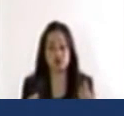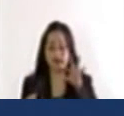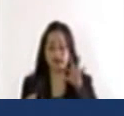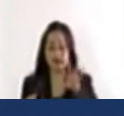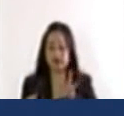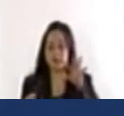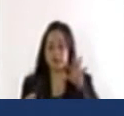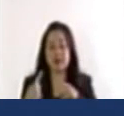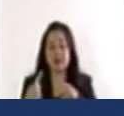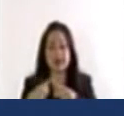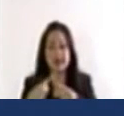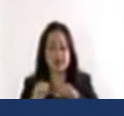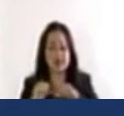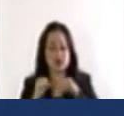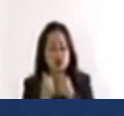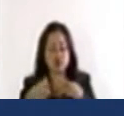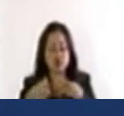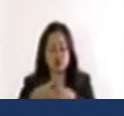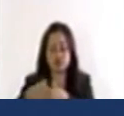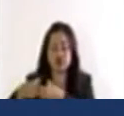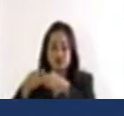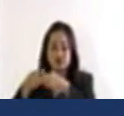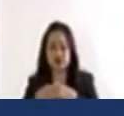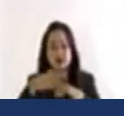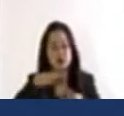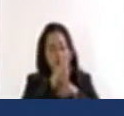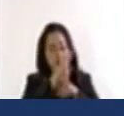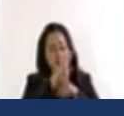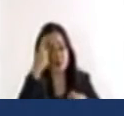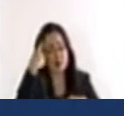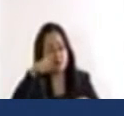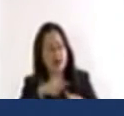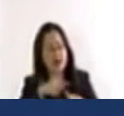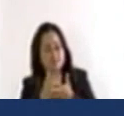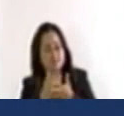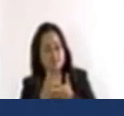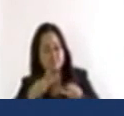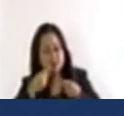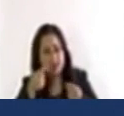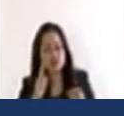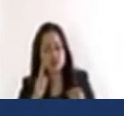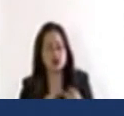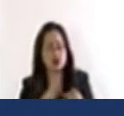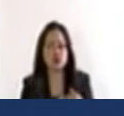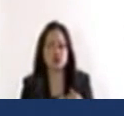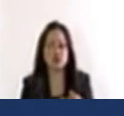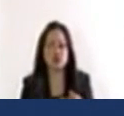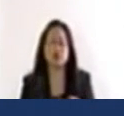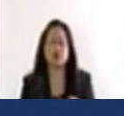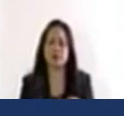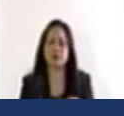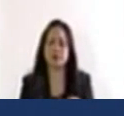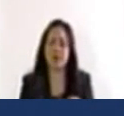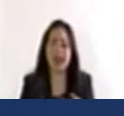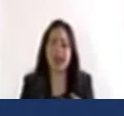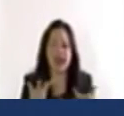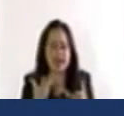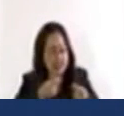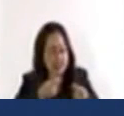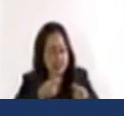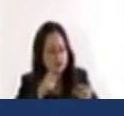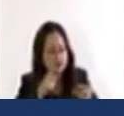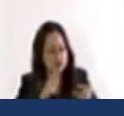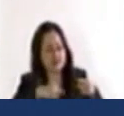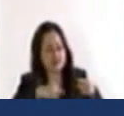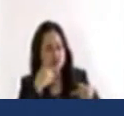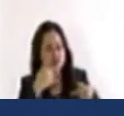igualmente profesional. Entonces, una vez aprobada por ellos, tendrá que pasar a las legislaturas locales. Ese es el